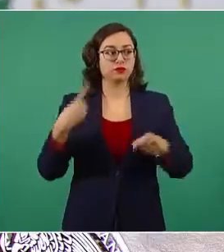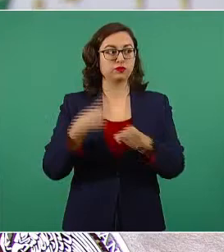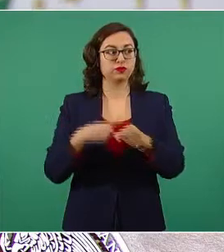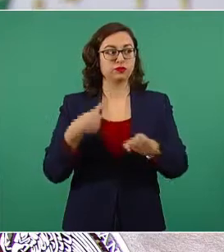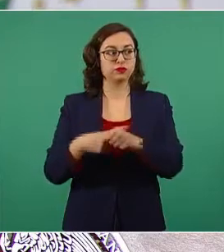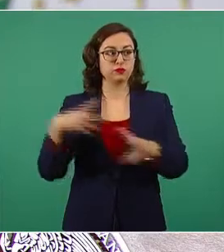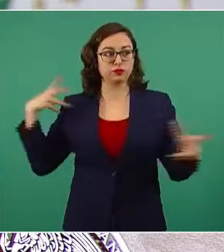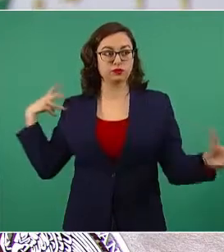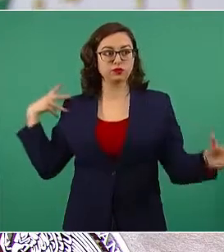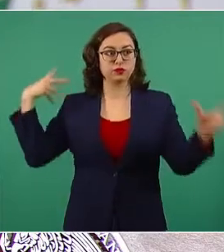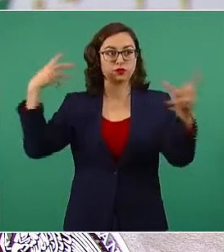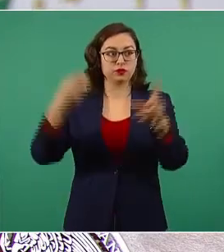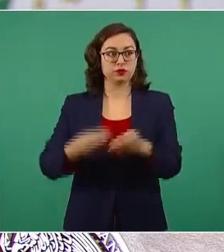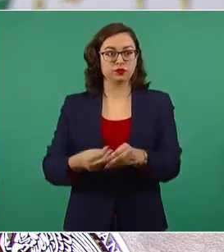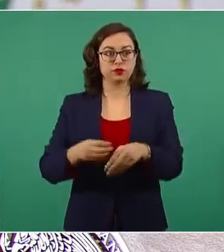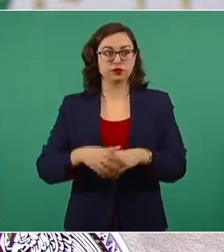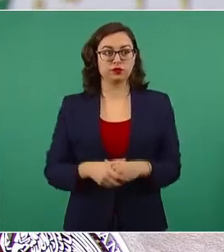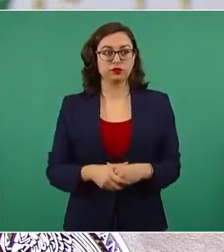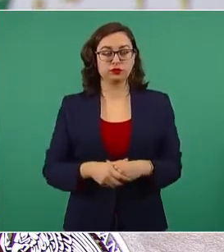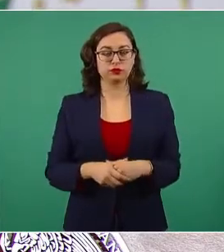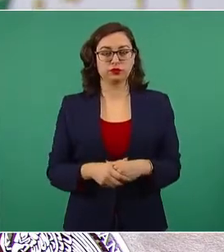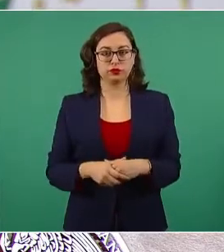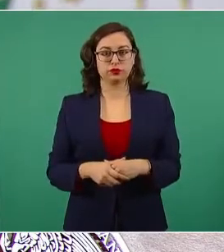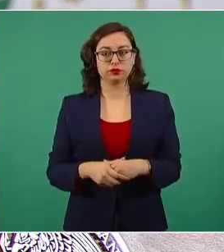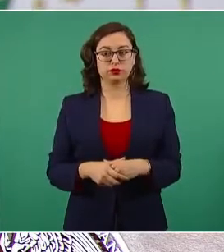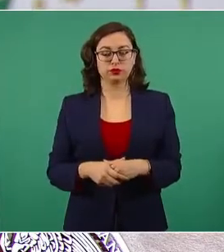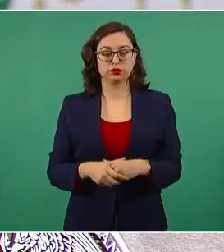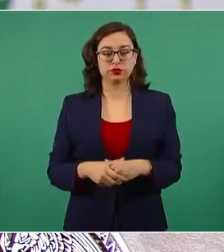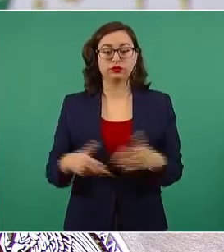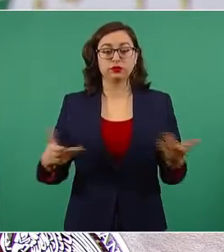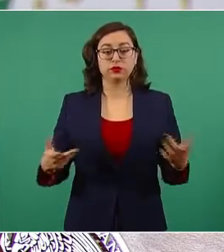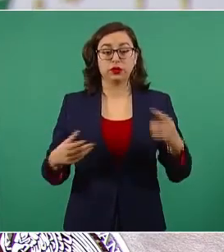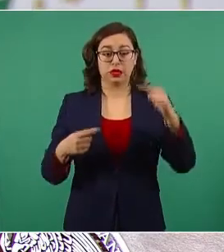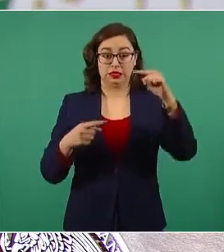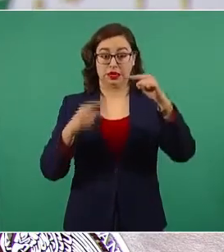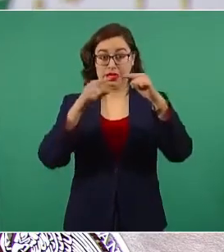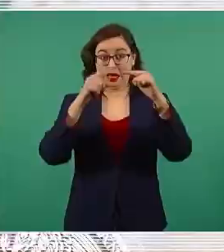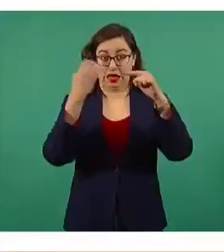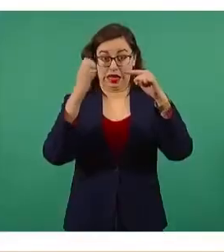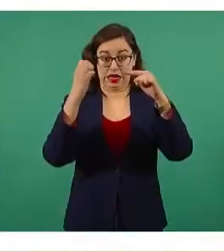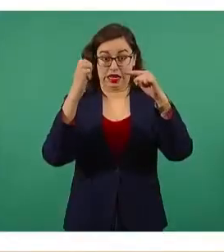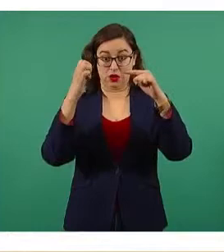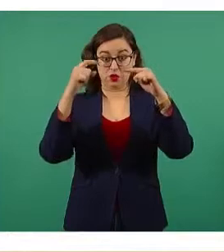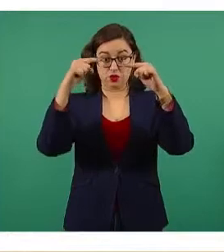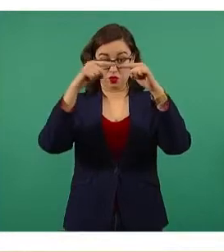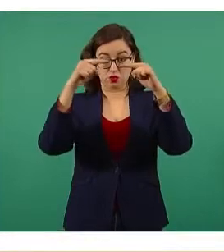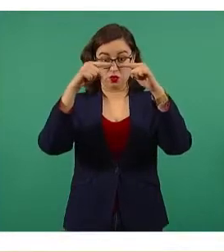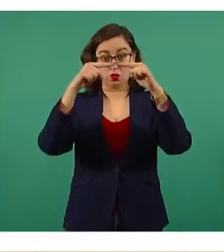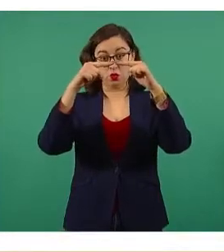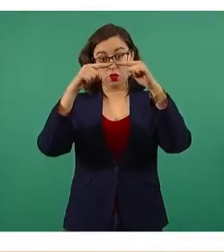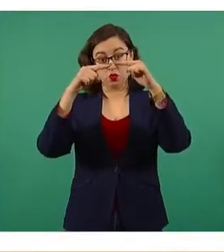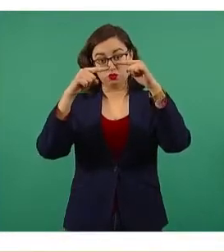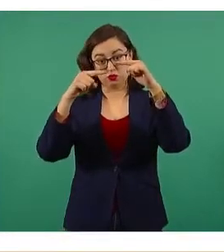es que el punto máximo ocurrió en la primera semana de enero y desde entonces desciende.